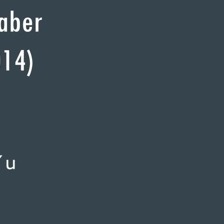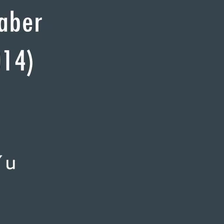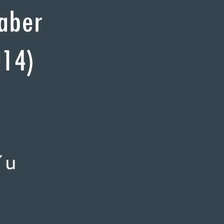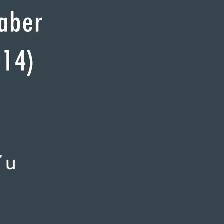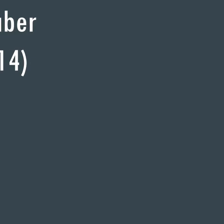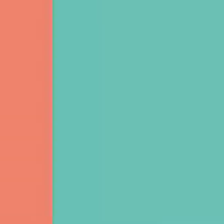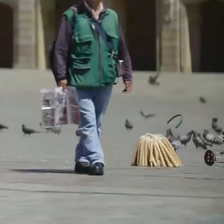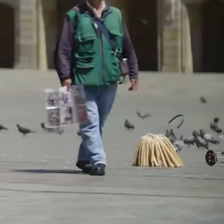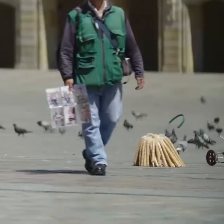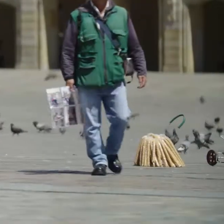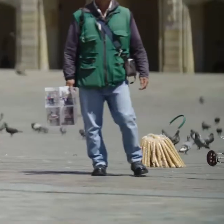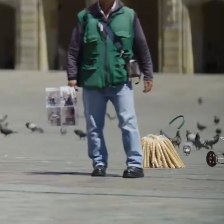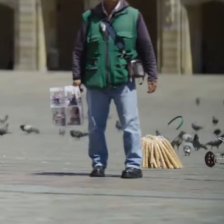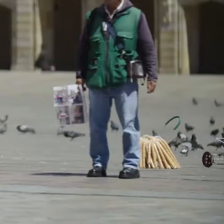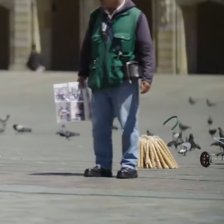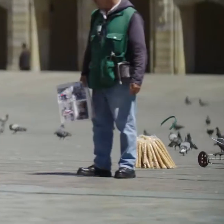2014.